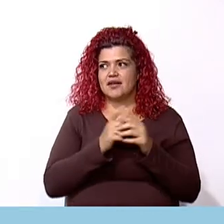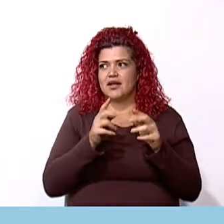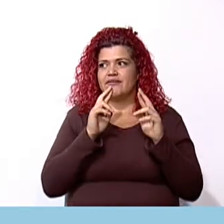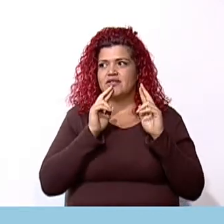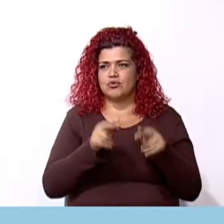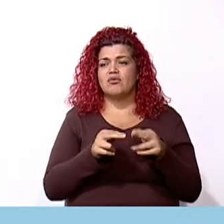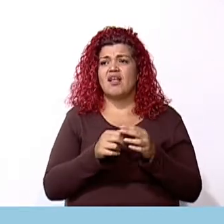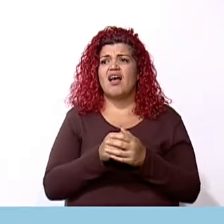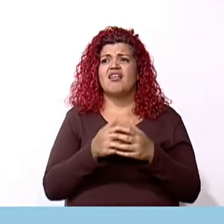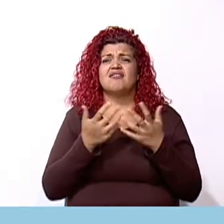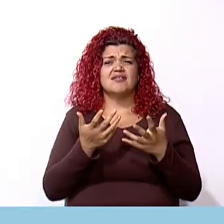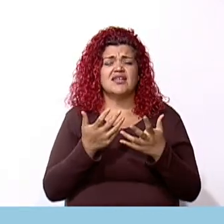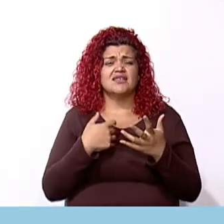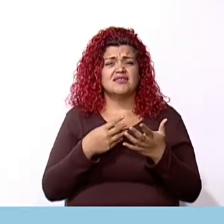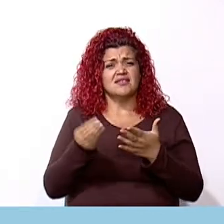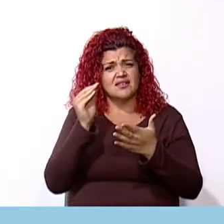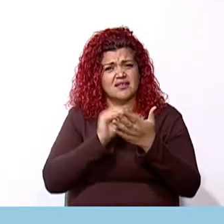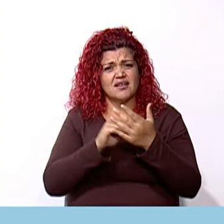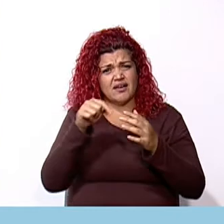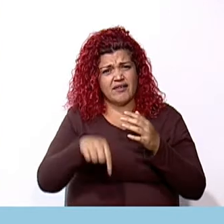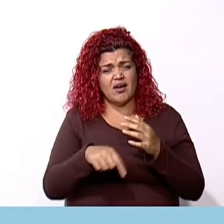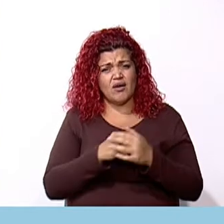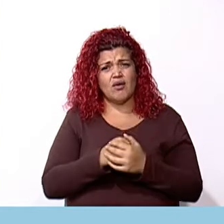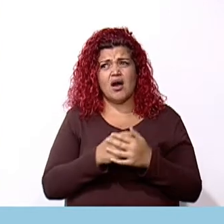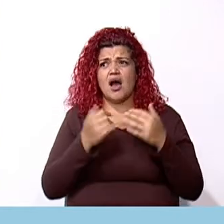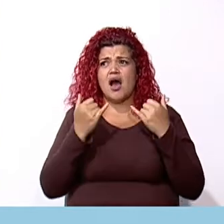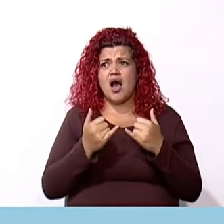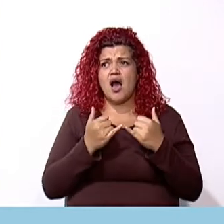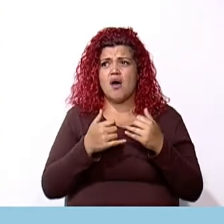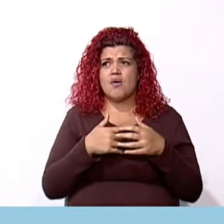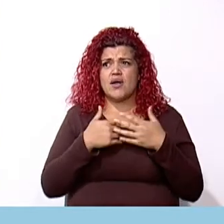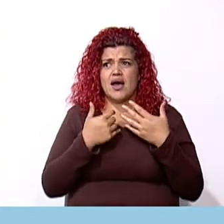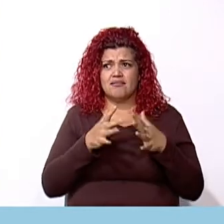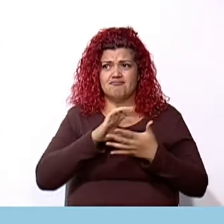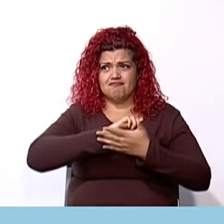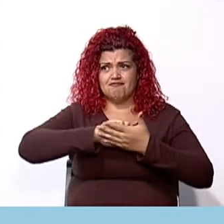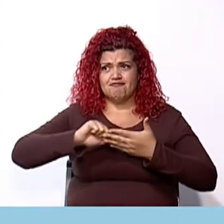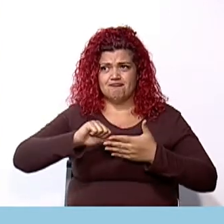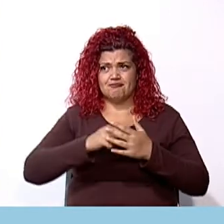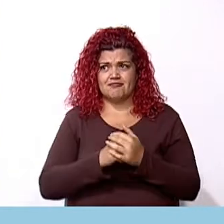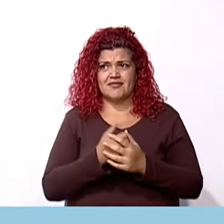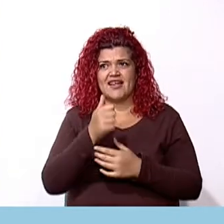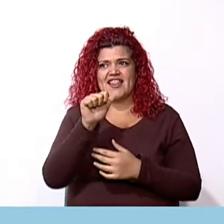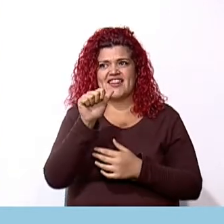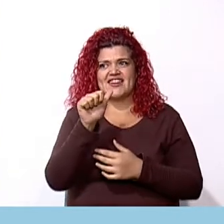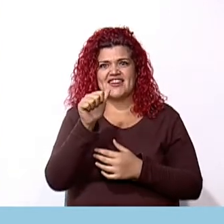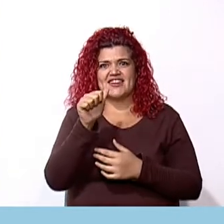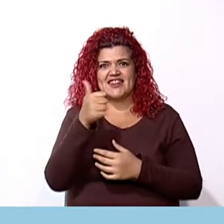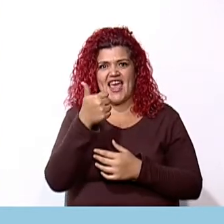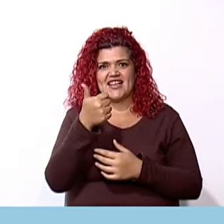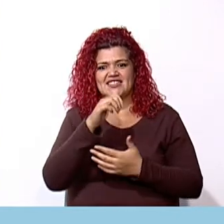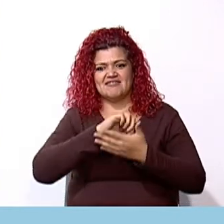resultado lo colocamos abajo y ahora vamos a restar 10 de 12.